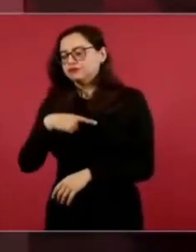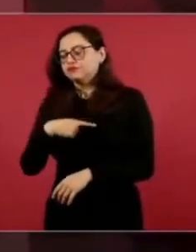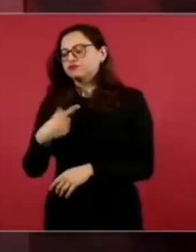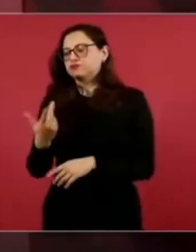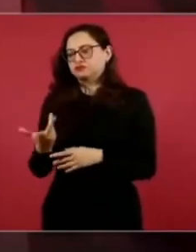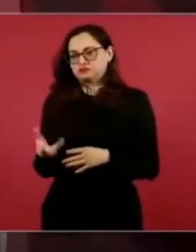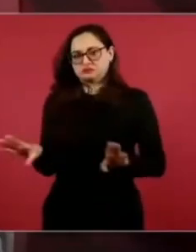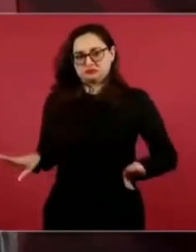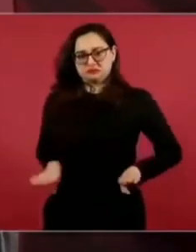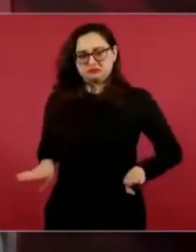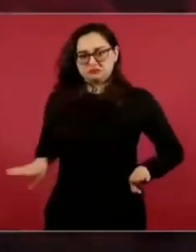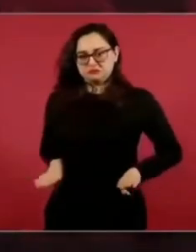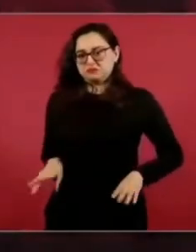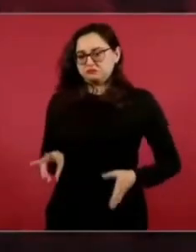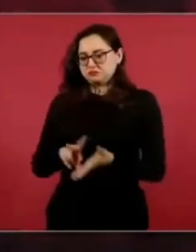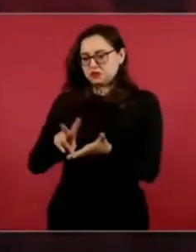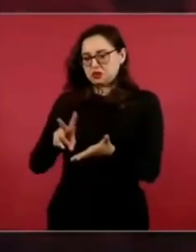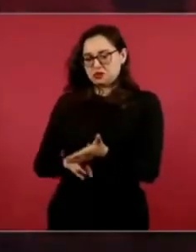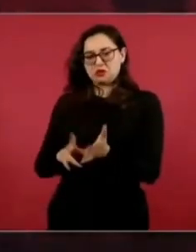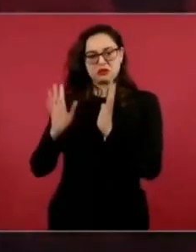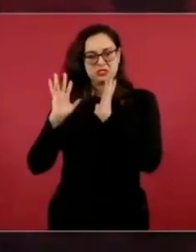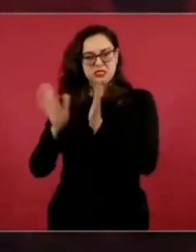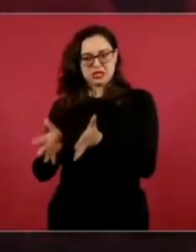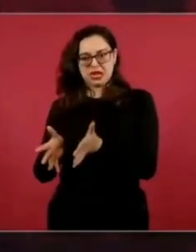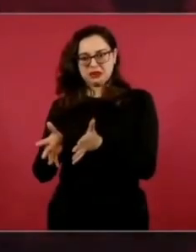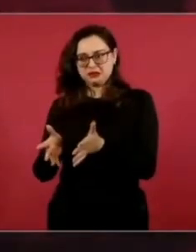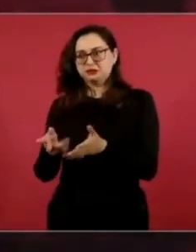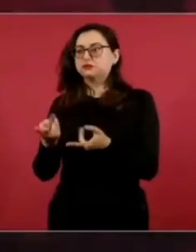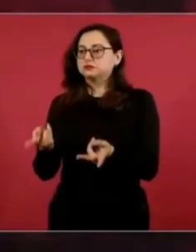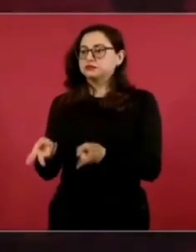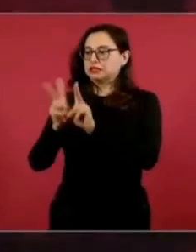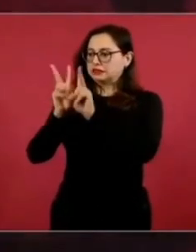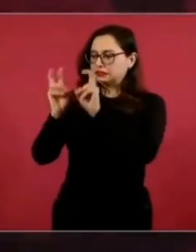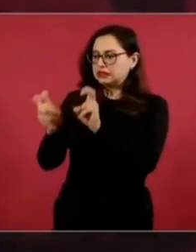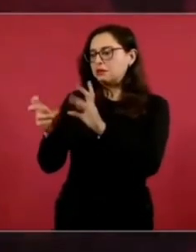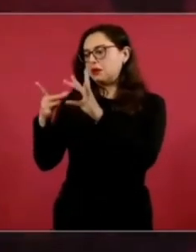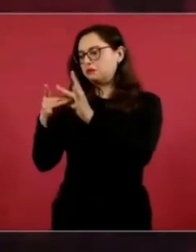este seguir hablando del tema